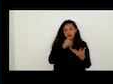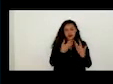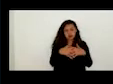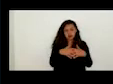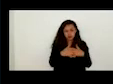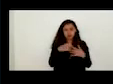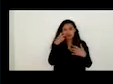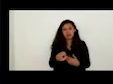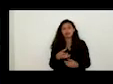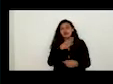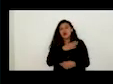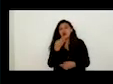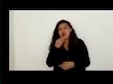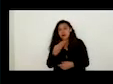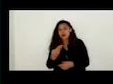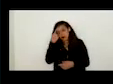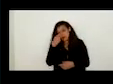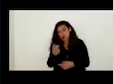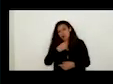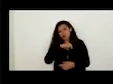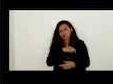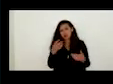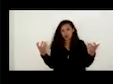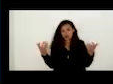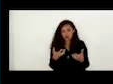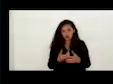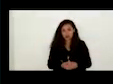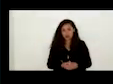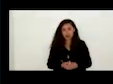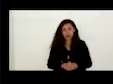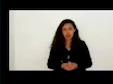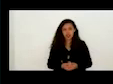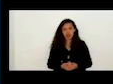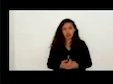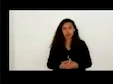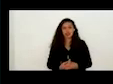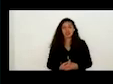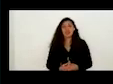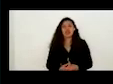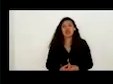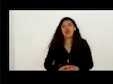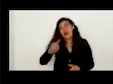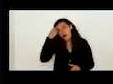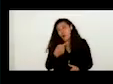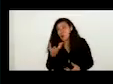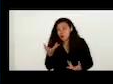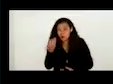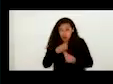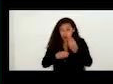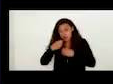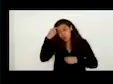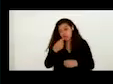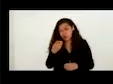muy buena opción para generar eh, el ingreso o el consumo de una